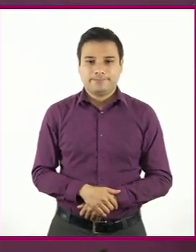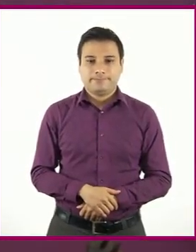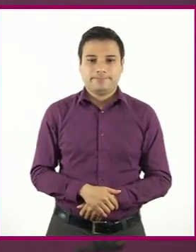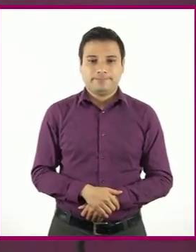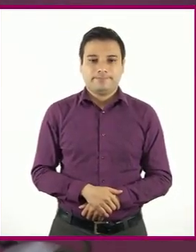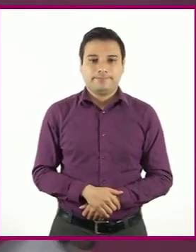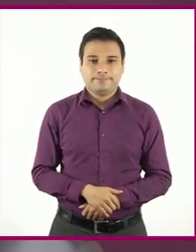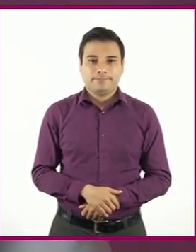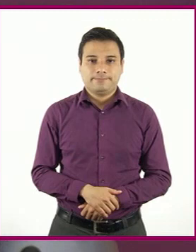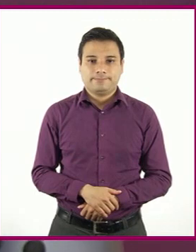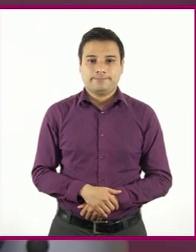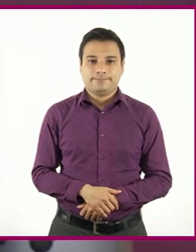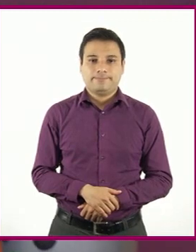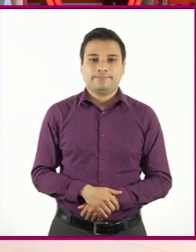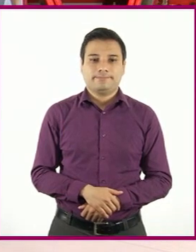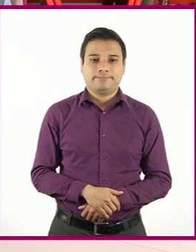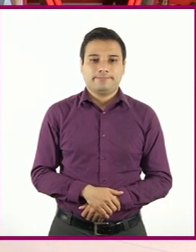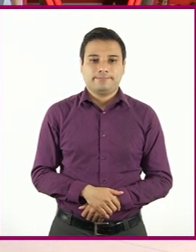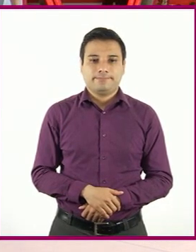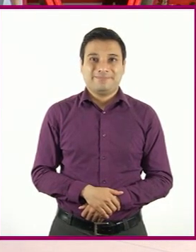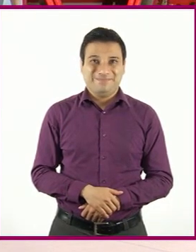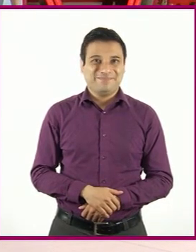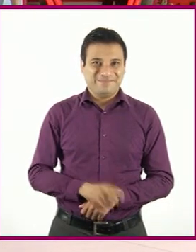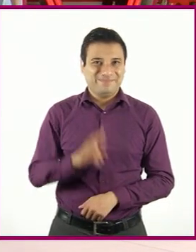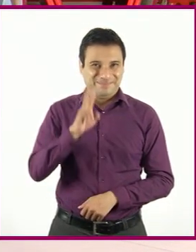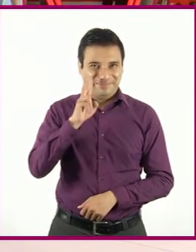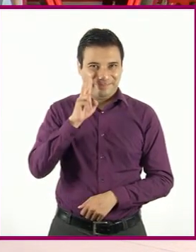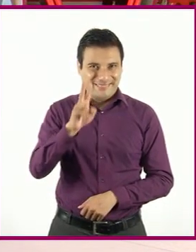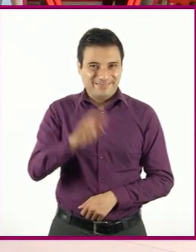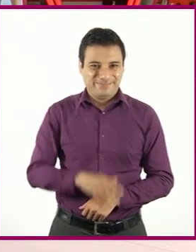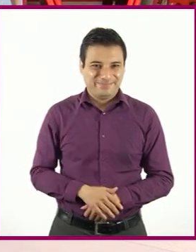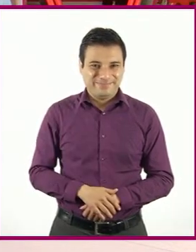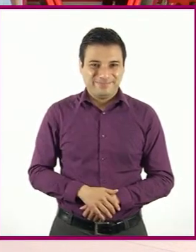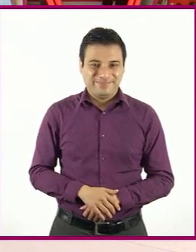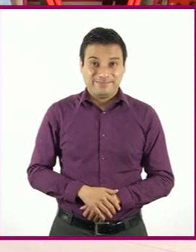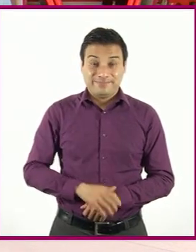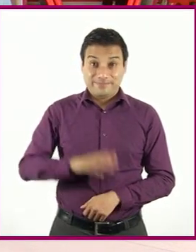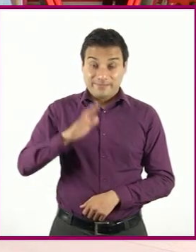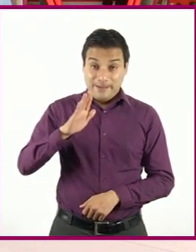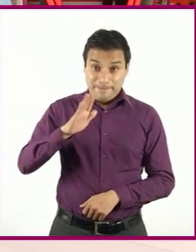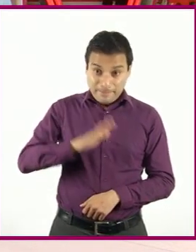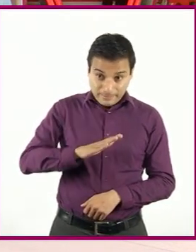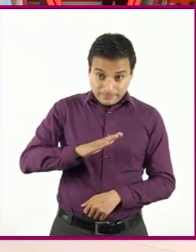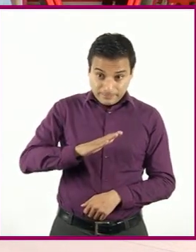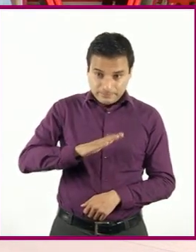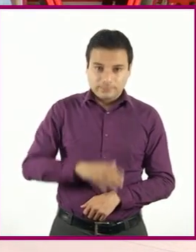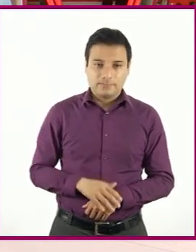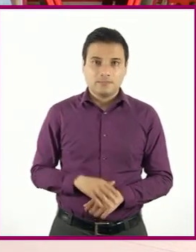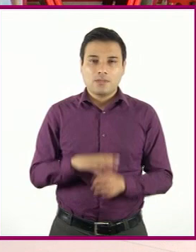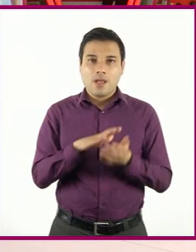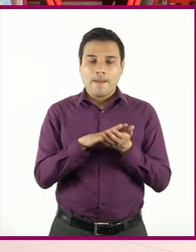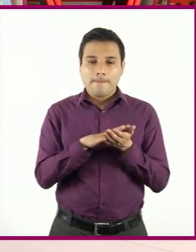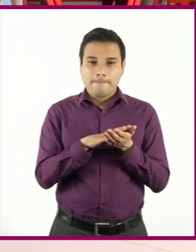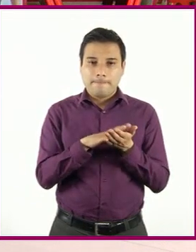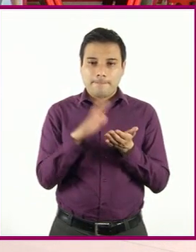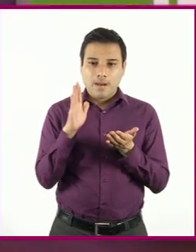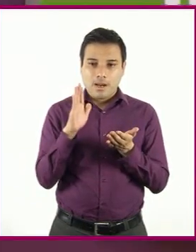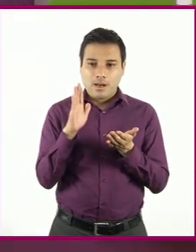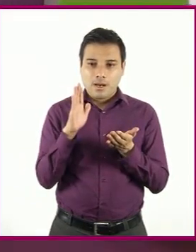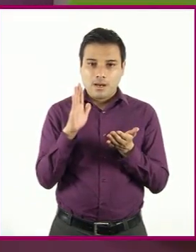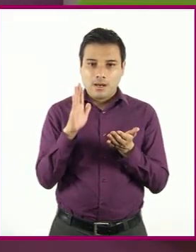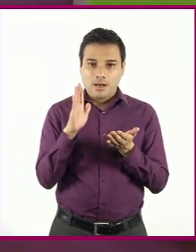caso, es nuestro pedal. El punto de apoyo o fulcro sería esta sección. Entonces, si